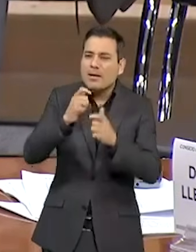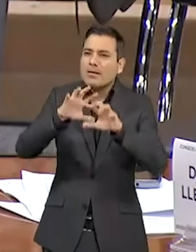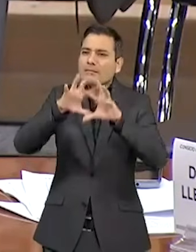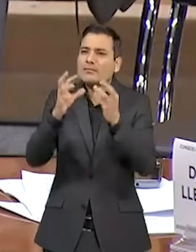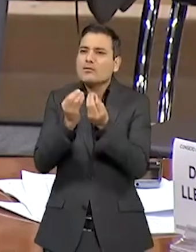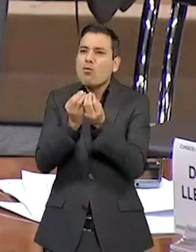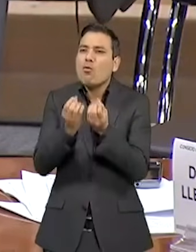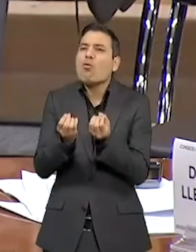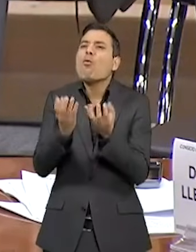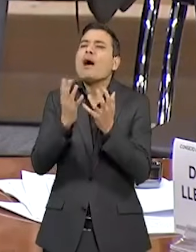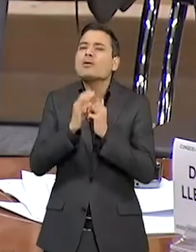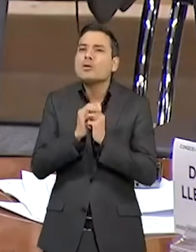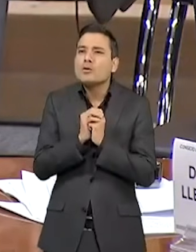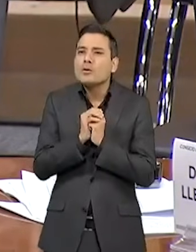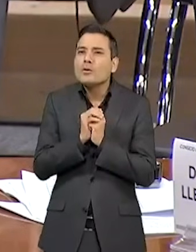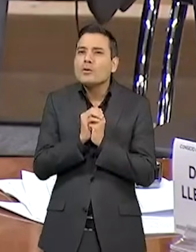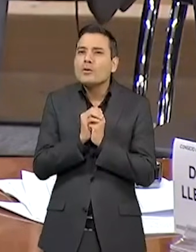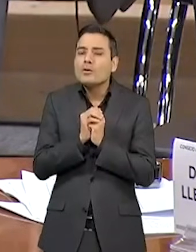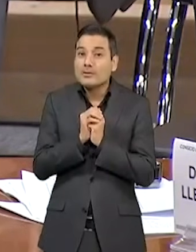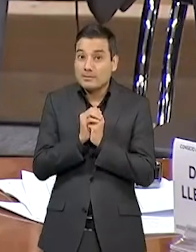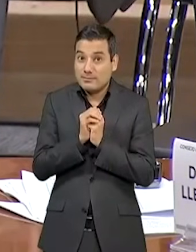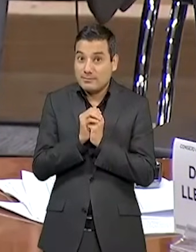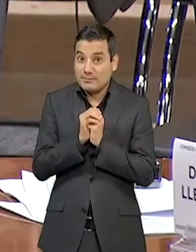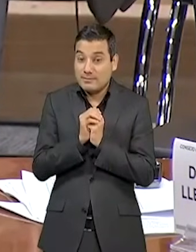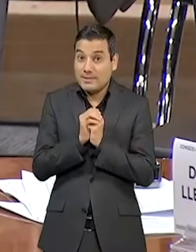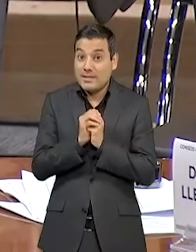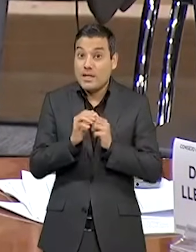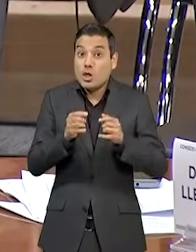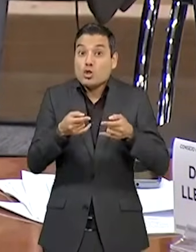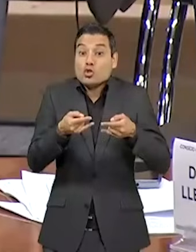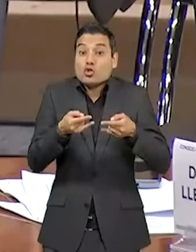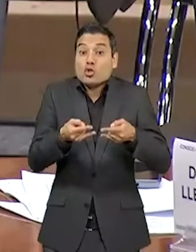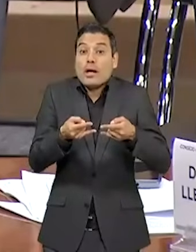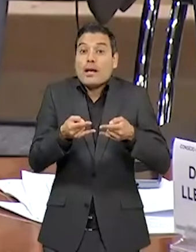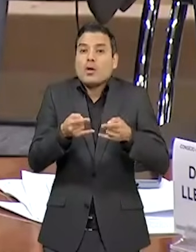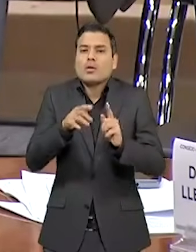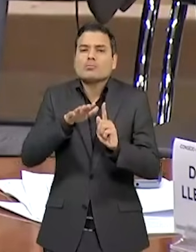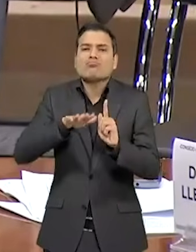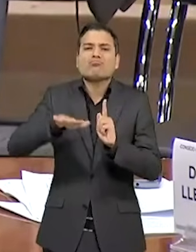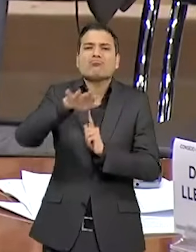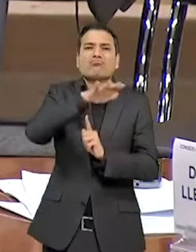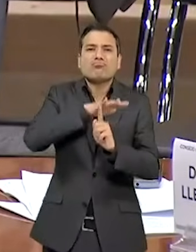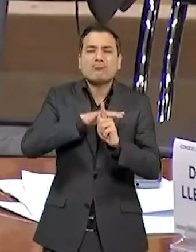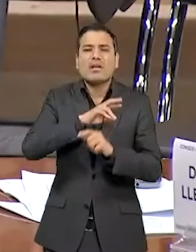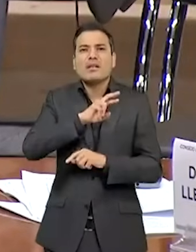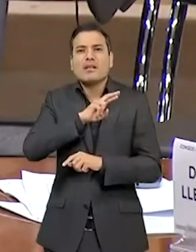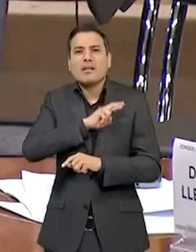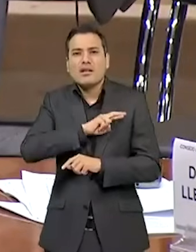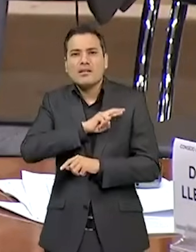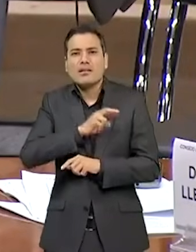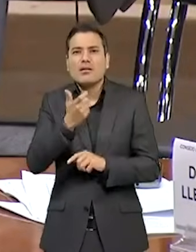en la periferia, en las proximidades, pagar una renta, servicios,